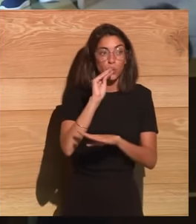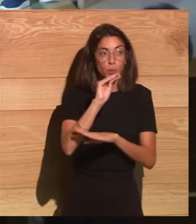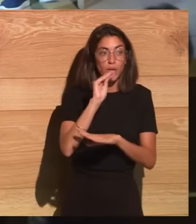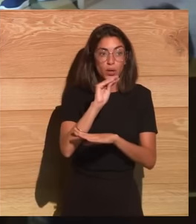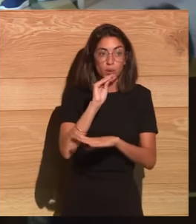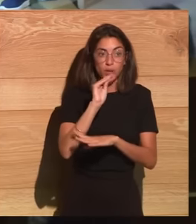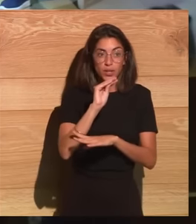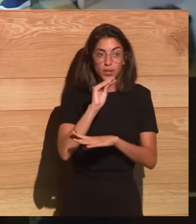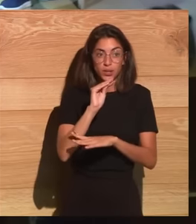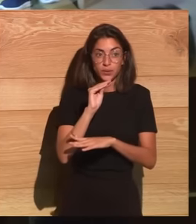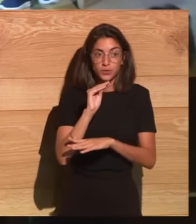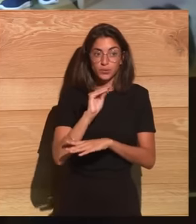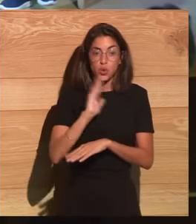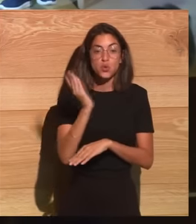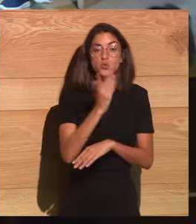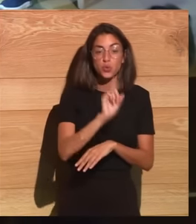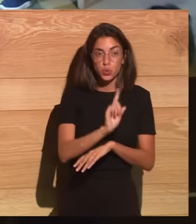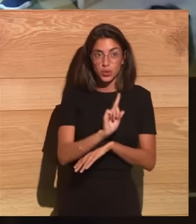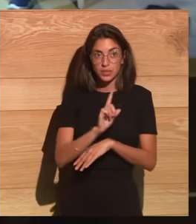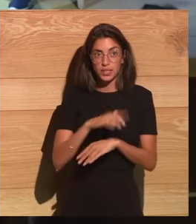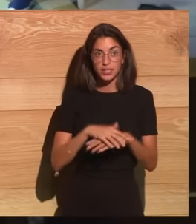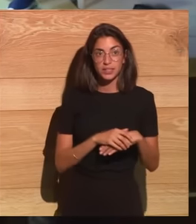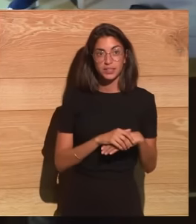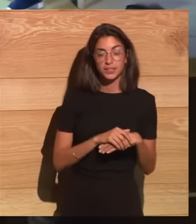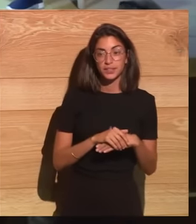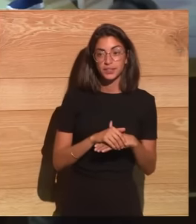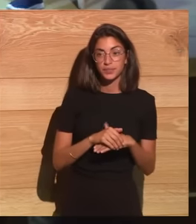daño, que está la cosa.